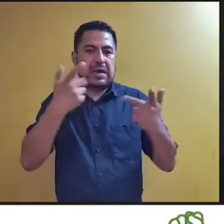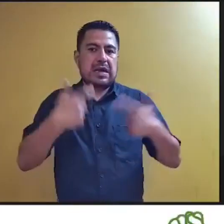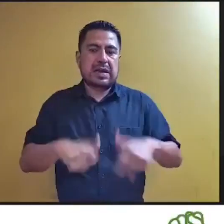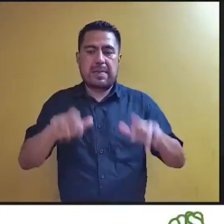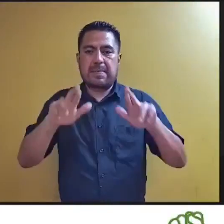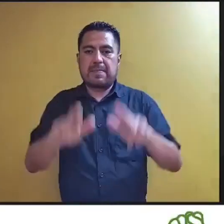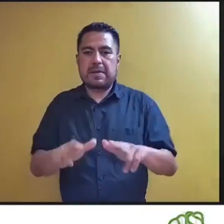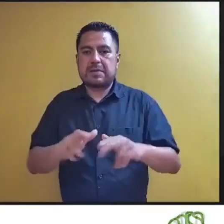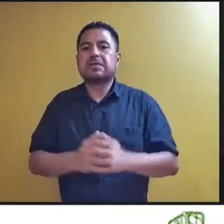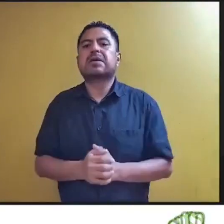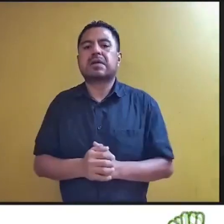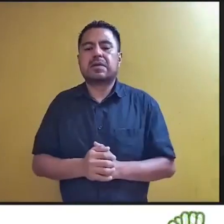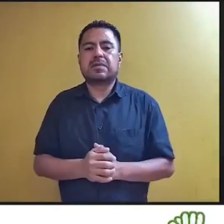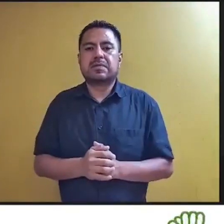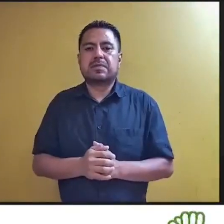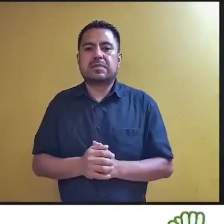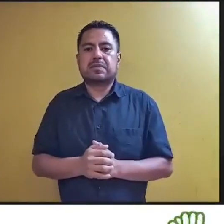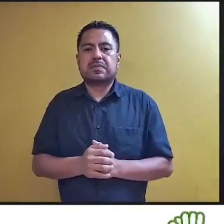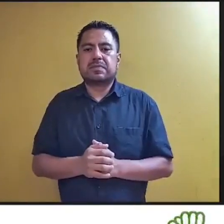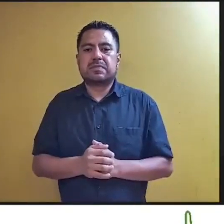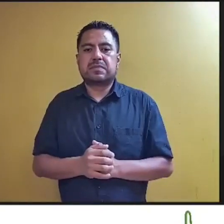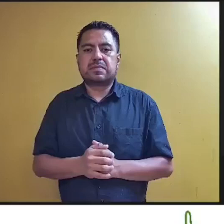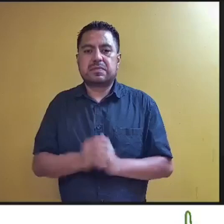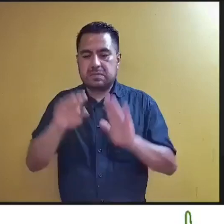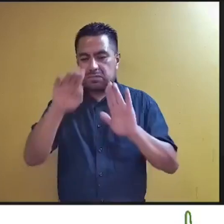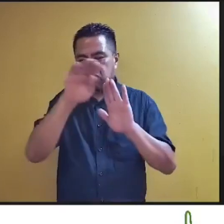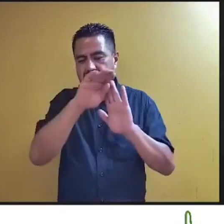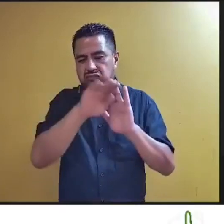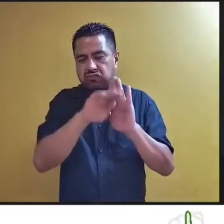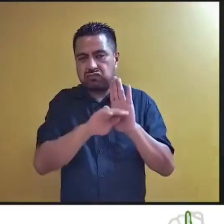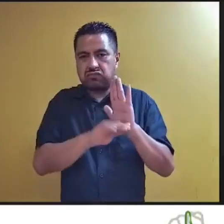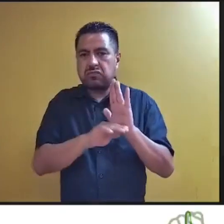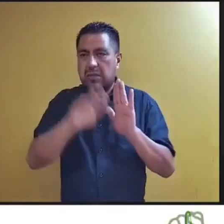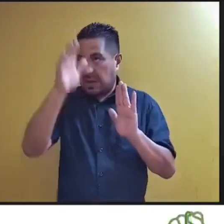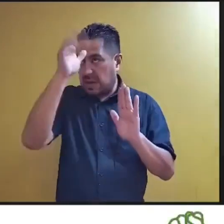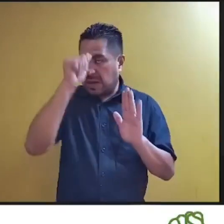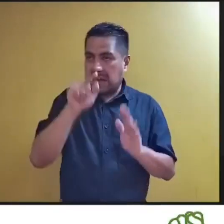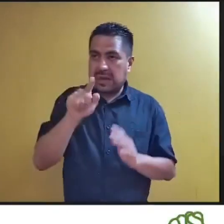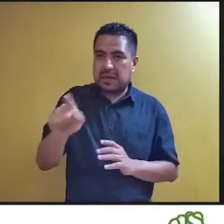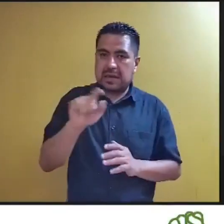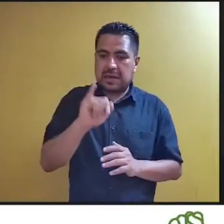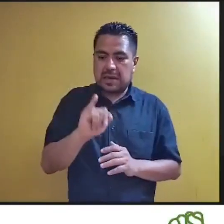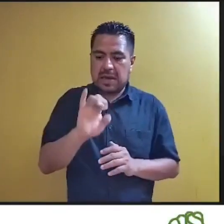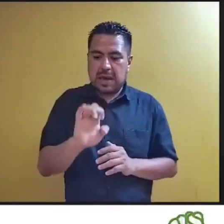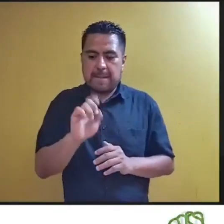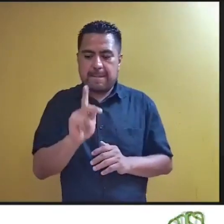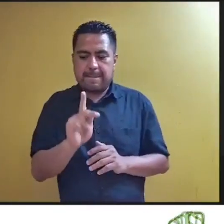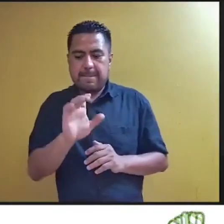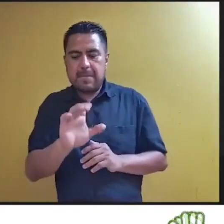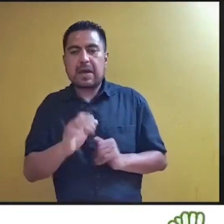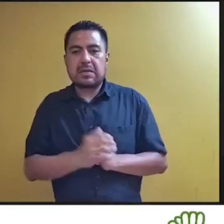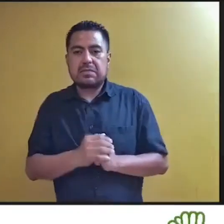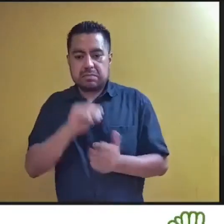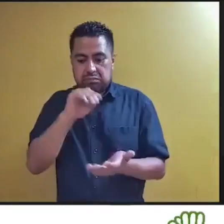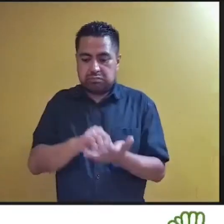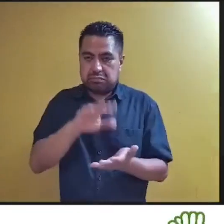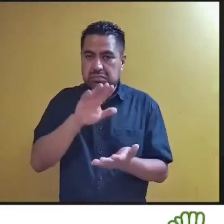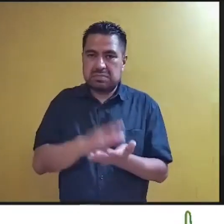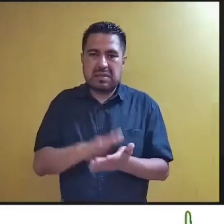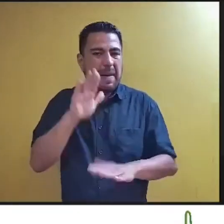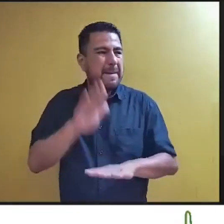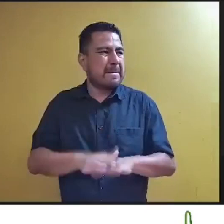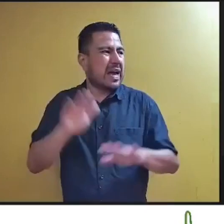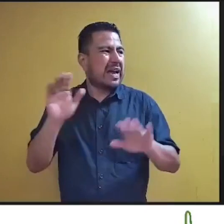representación. Y en los lineamientos que aprueba el YPC, se establece con